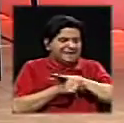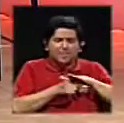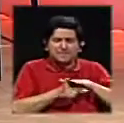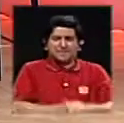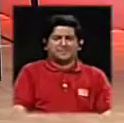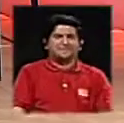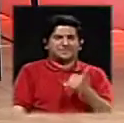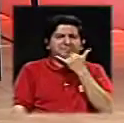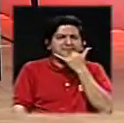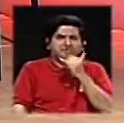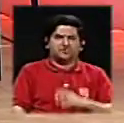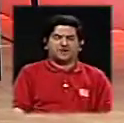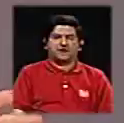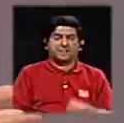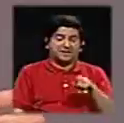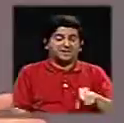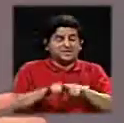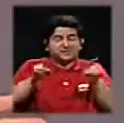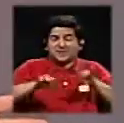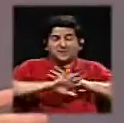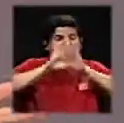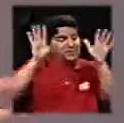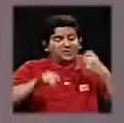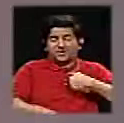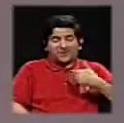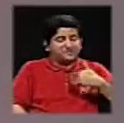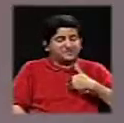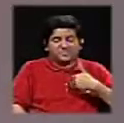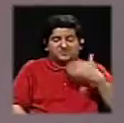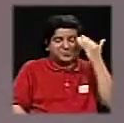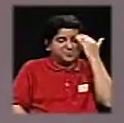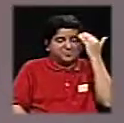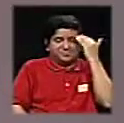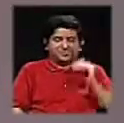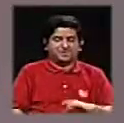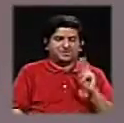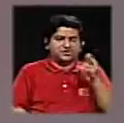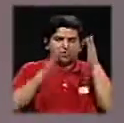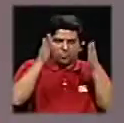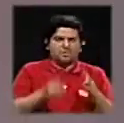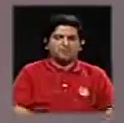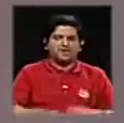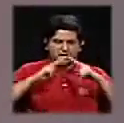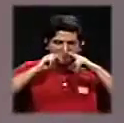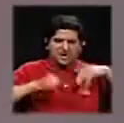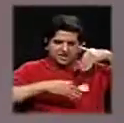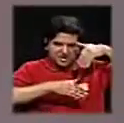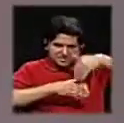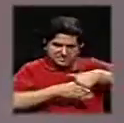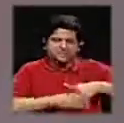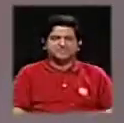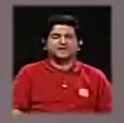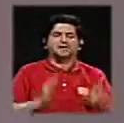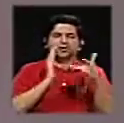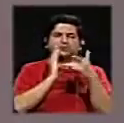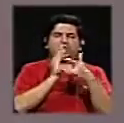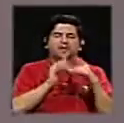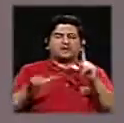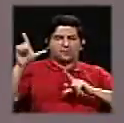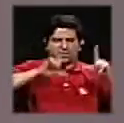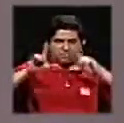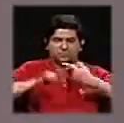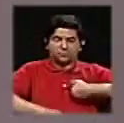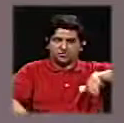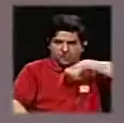equivocada? Sí, eso tampoco está claro para mí en lo particular ni para los compañeros que hacen auditoría técnica en el ANAME. Lo que sí nos preocupó